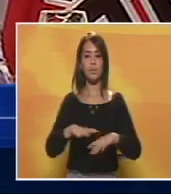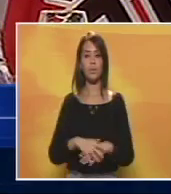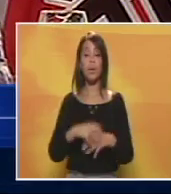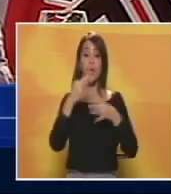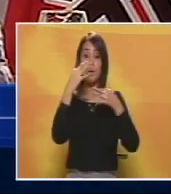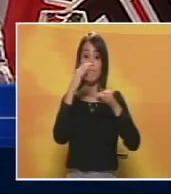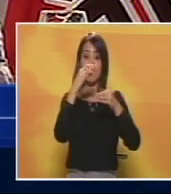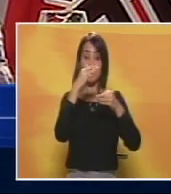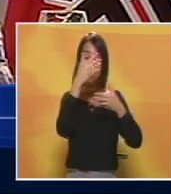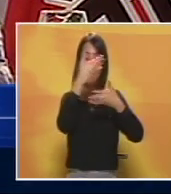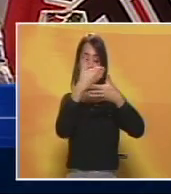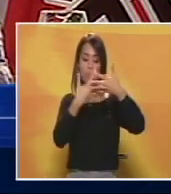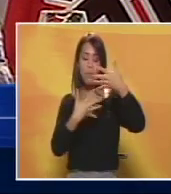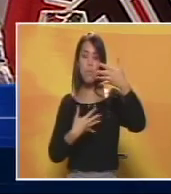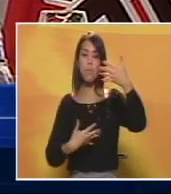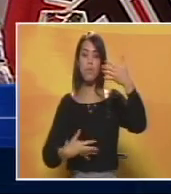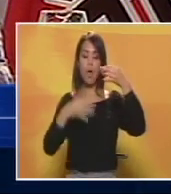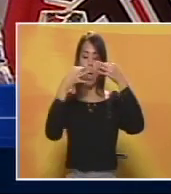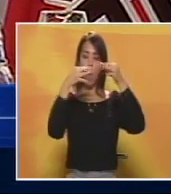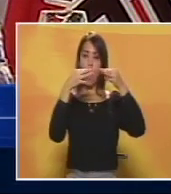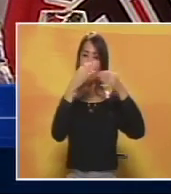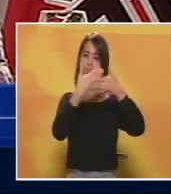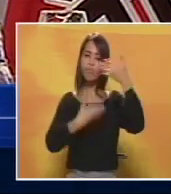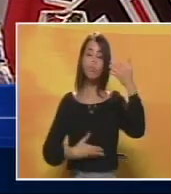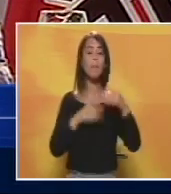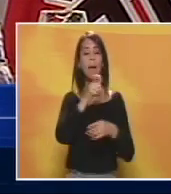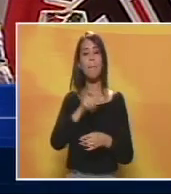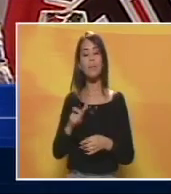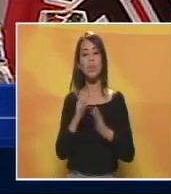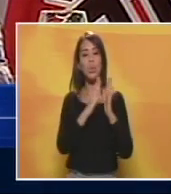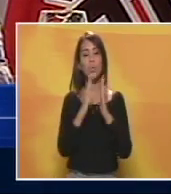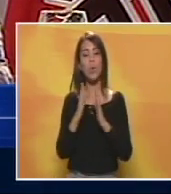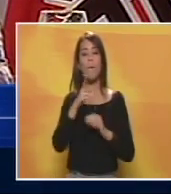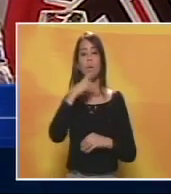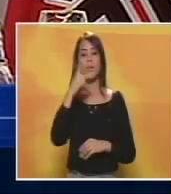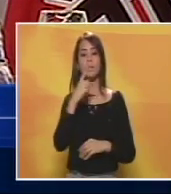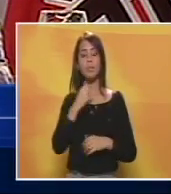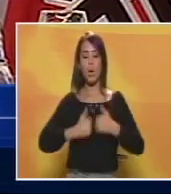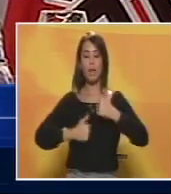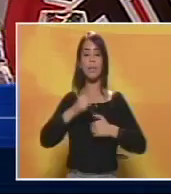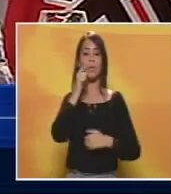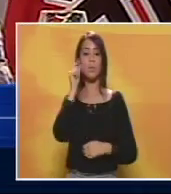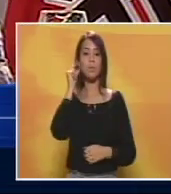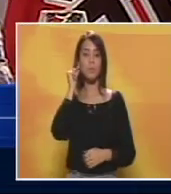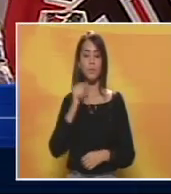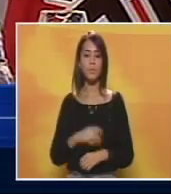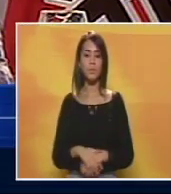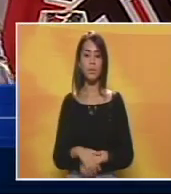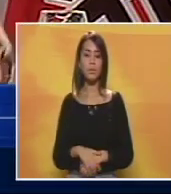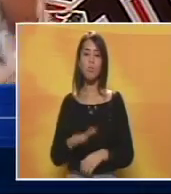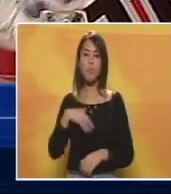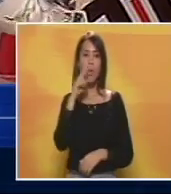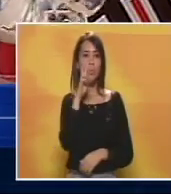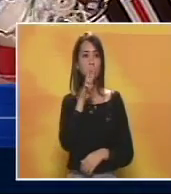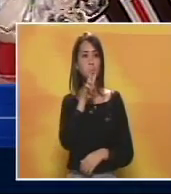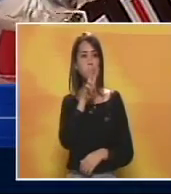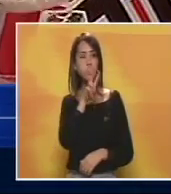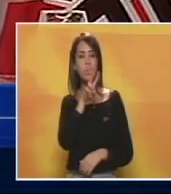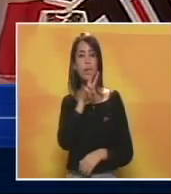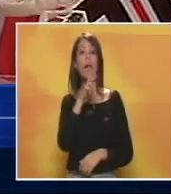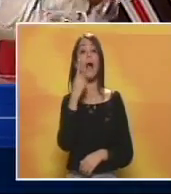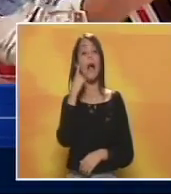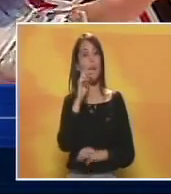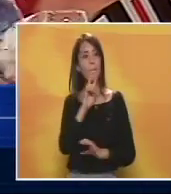afiche para que toda la ciudadanía, electoras, electores, organizaciones con fines políticos, candidatos y candidatas puedan estar seguros y ver